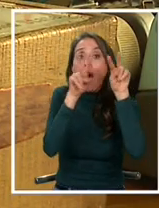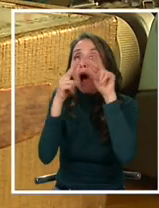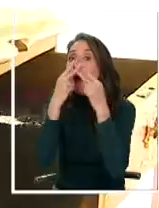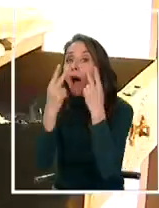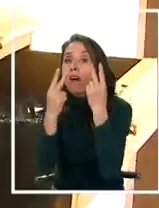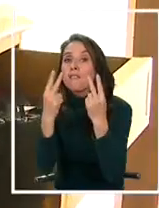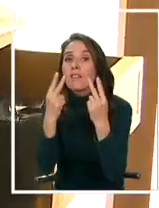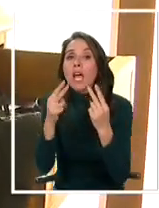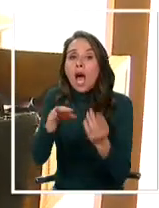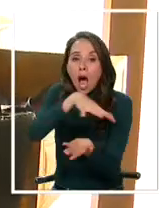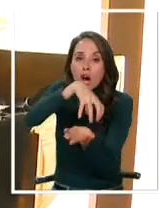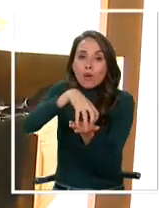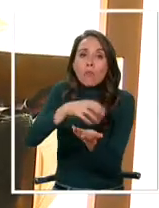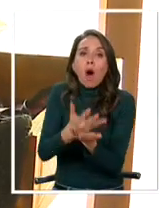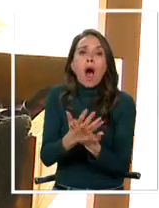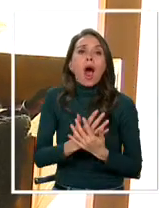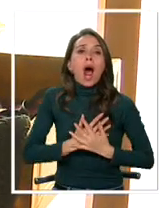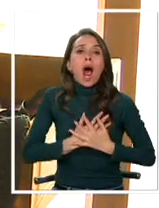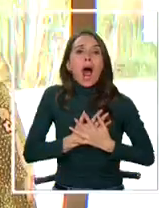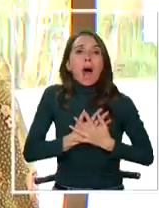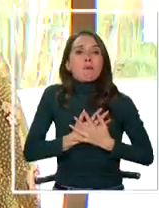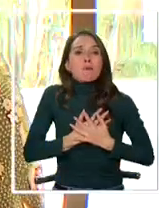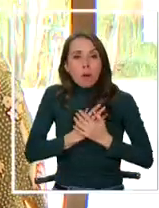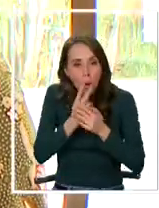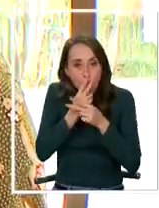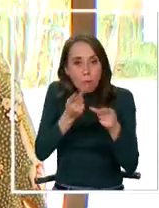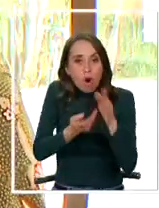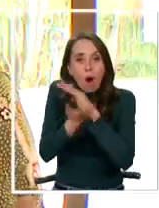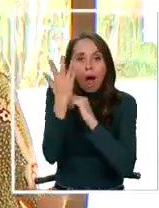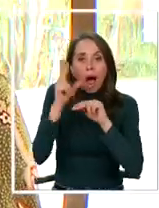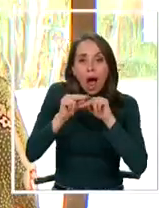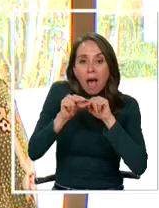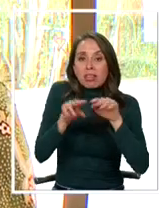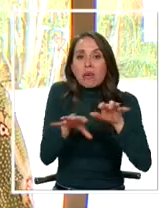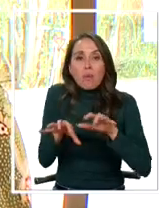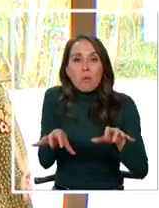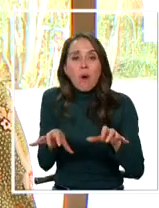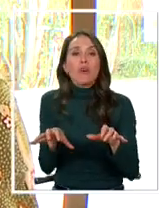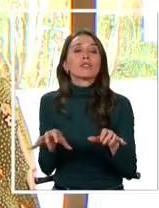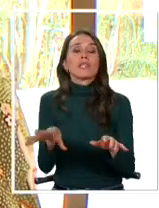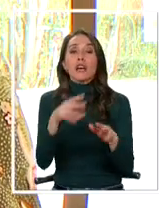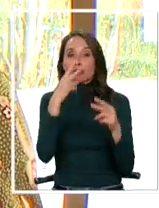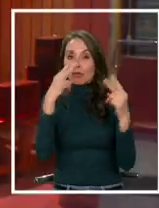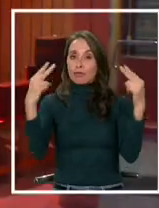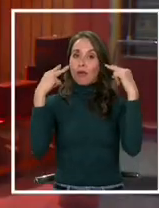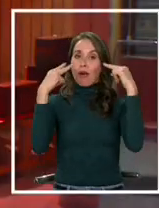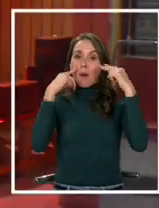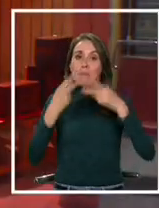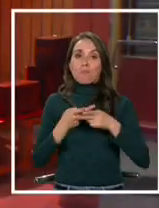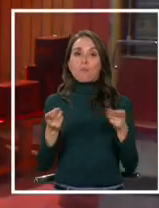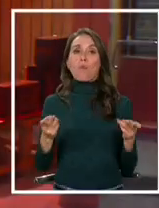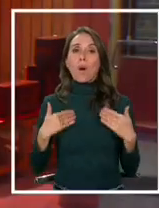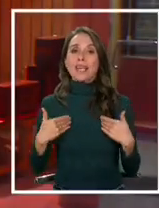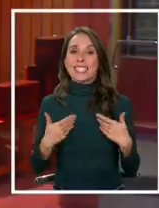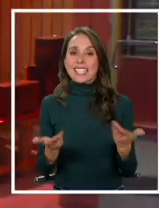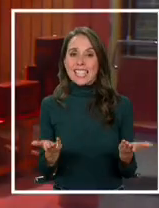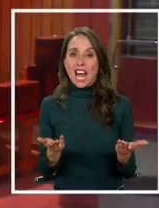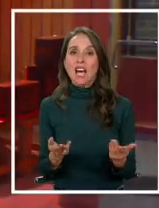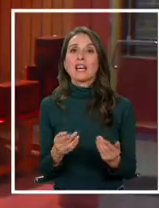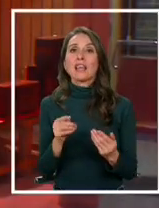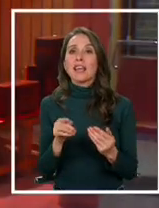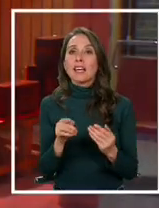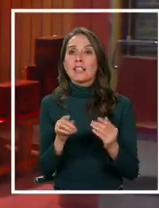amor que hay en nuestra comuna por Mostrar las cosas antiguas por mostrarnos nosotros mismos un material que